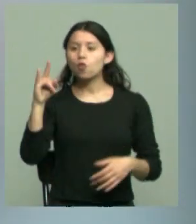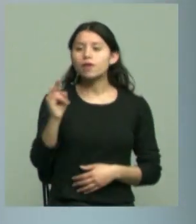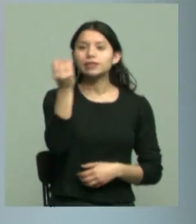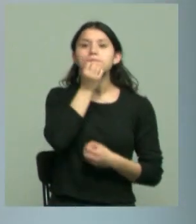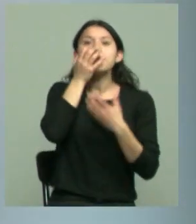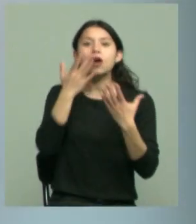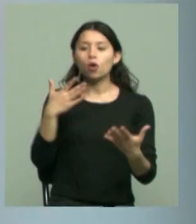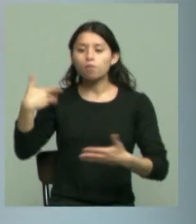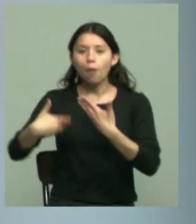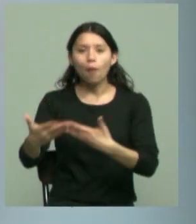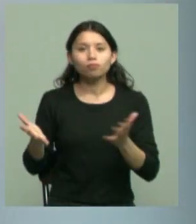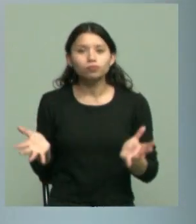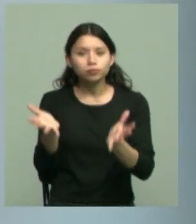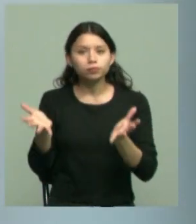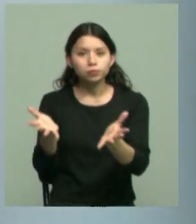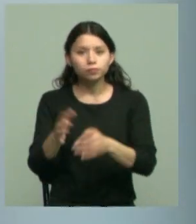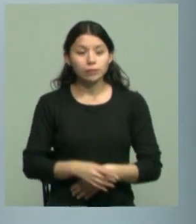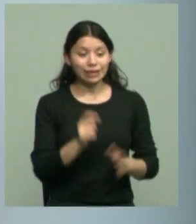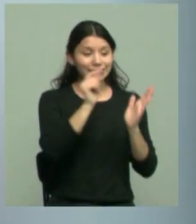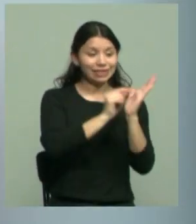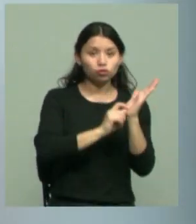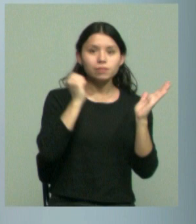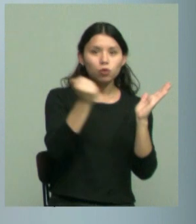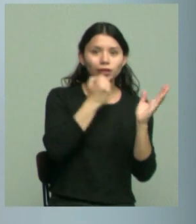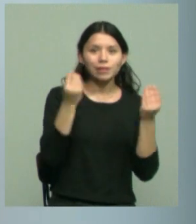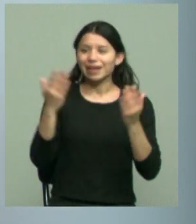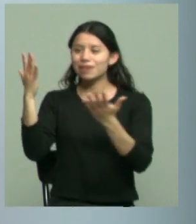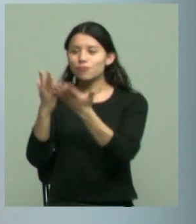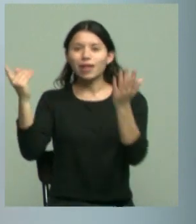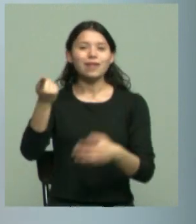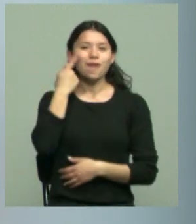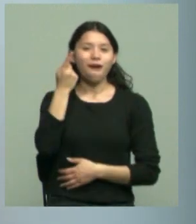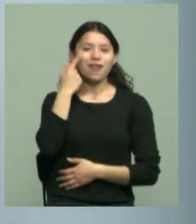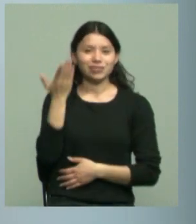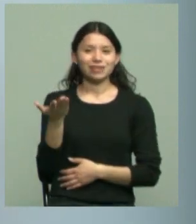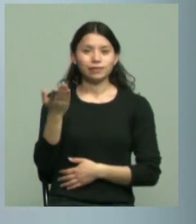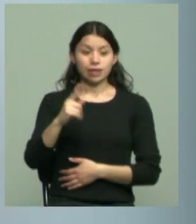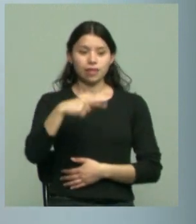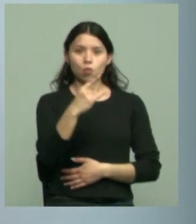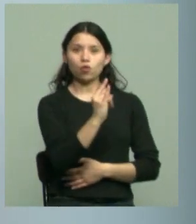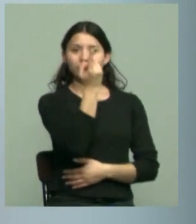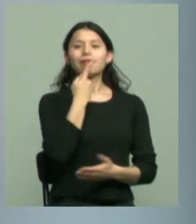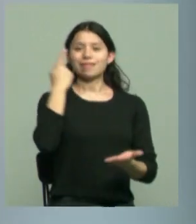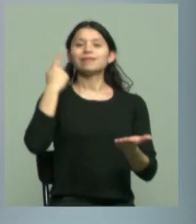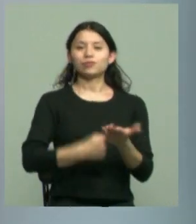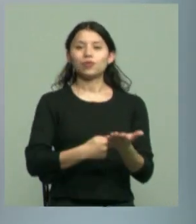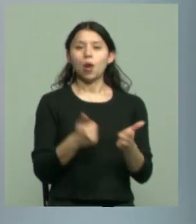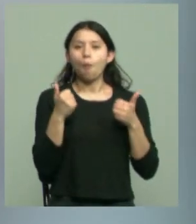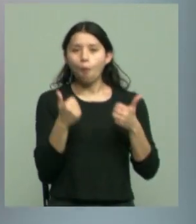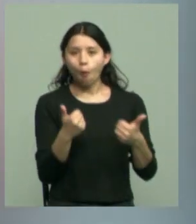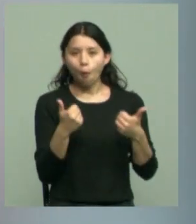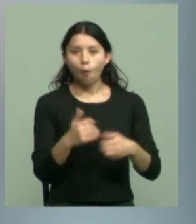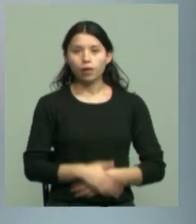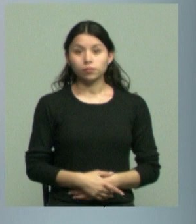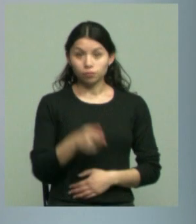censo es aportar a que la universidad conozca a sus estudiantes y así podrá tomar mejores decisiones para ayudar en sus trayectorias. ¿Y vos,